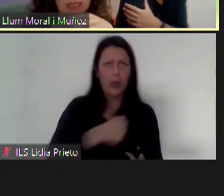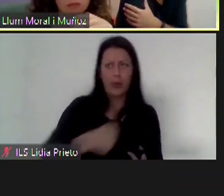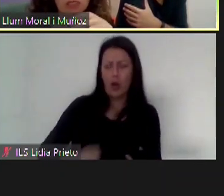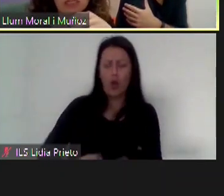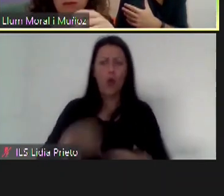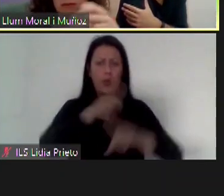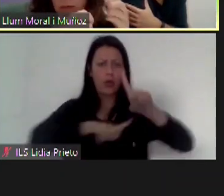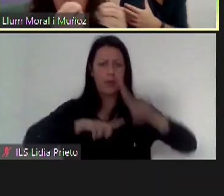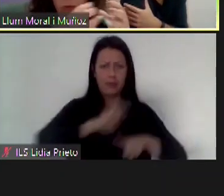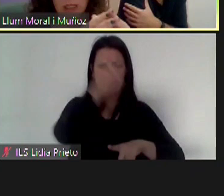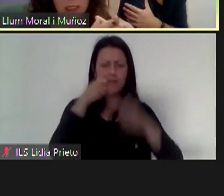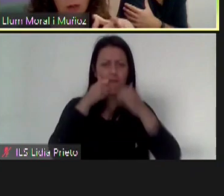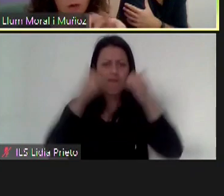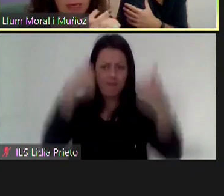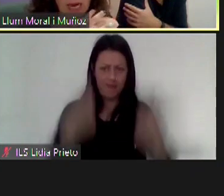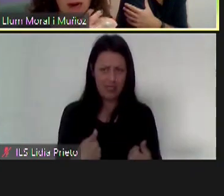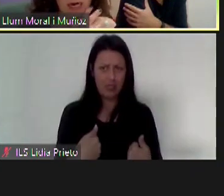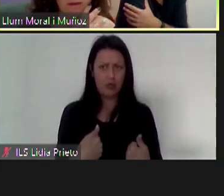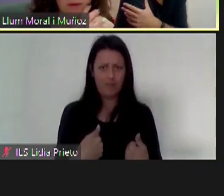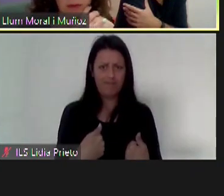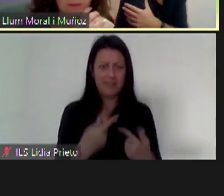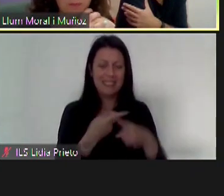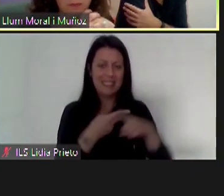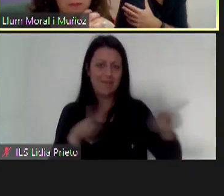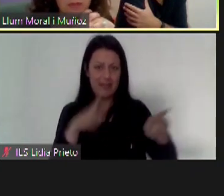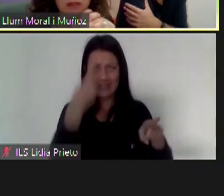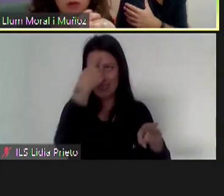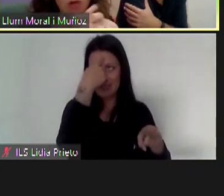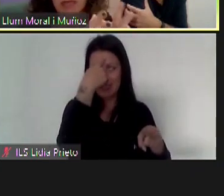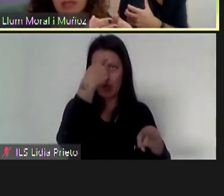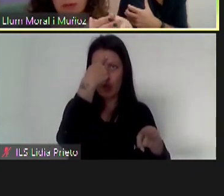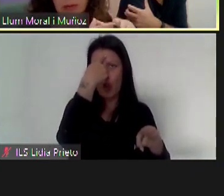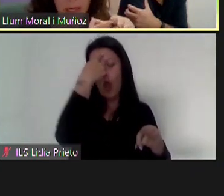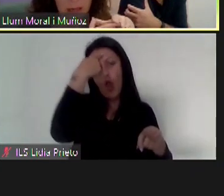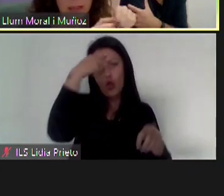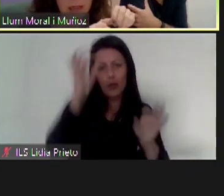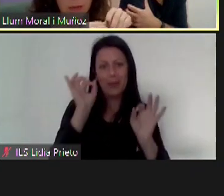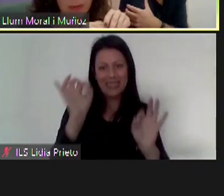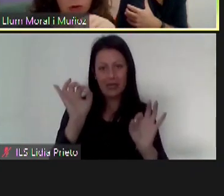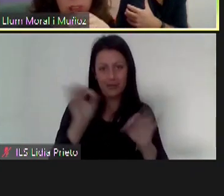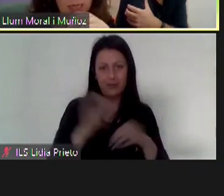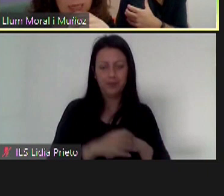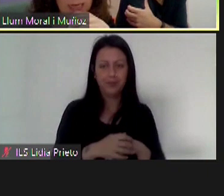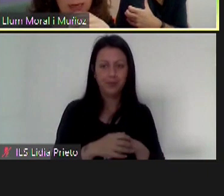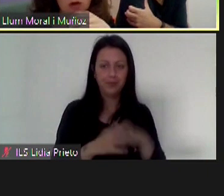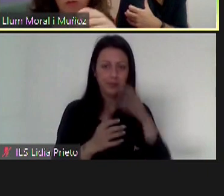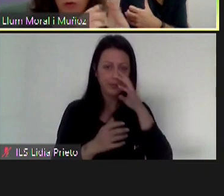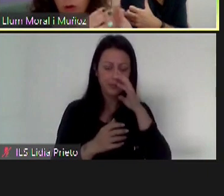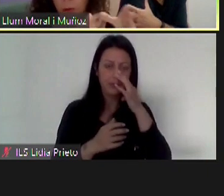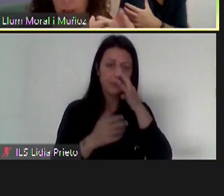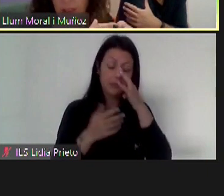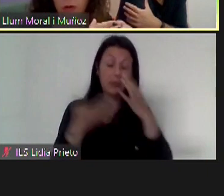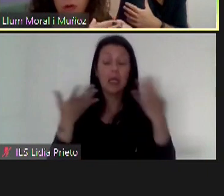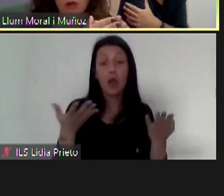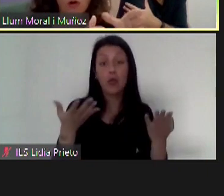aunque está muy extendido el hablar de enfermedad, no hay evidencia empírica que constate que